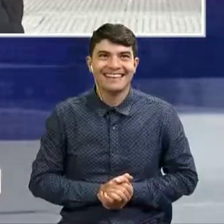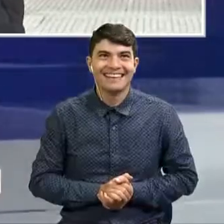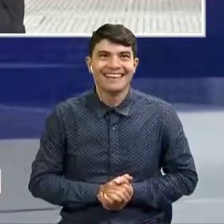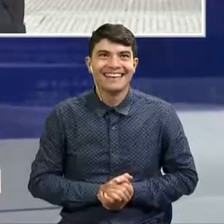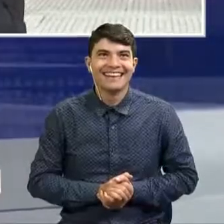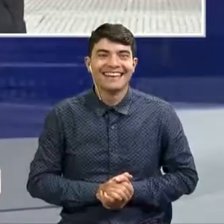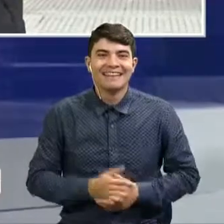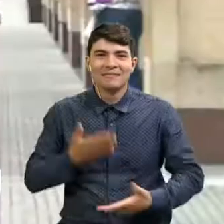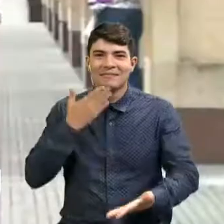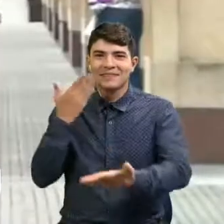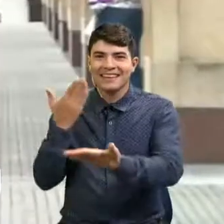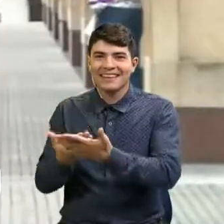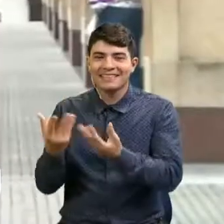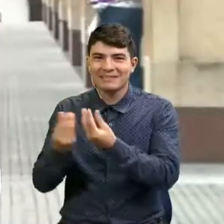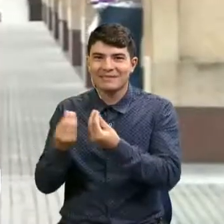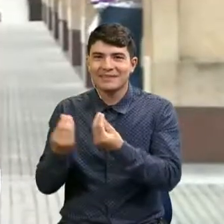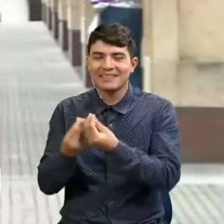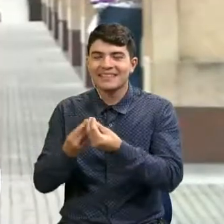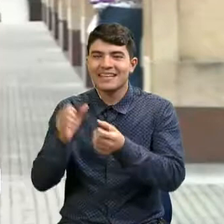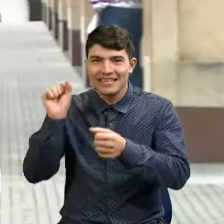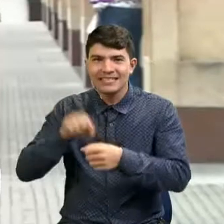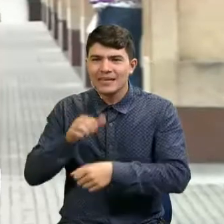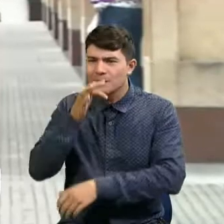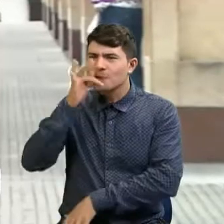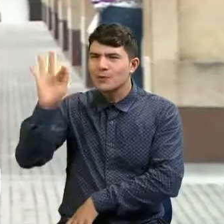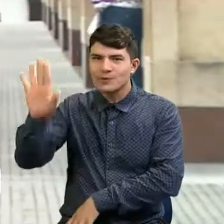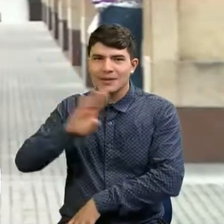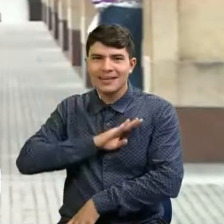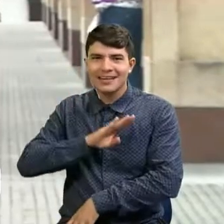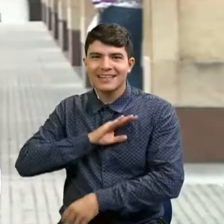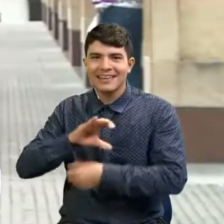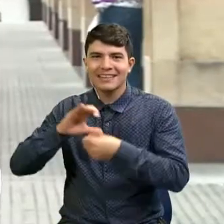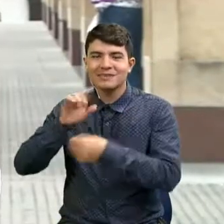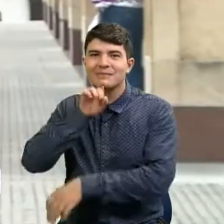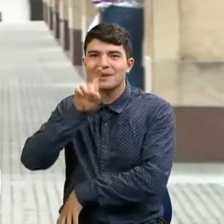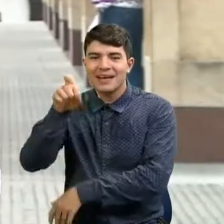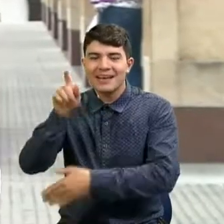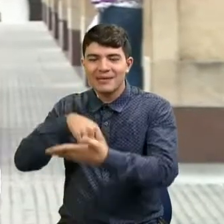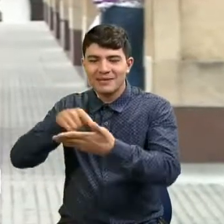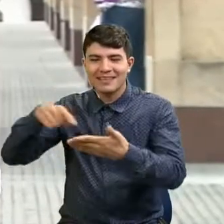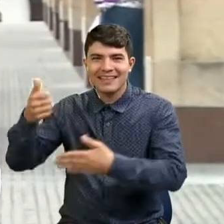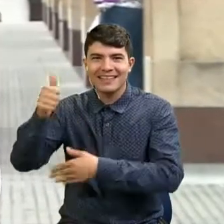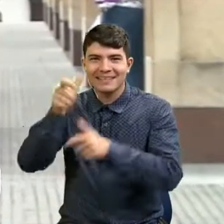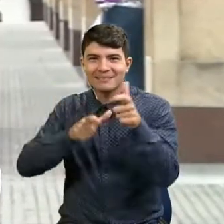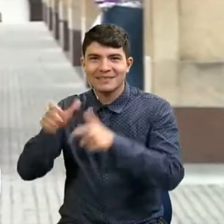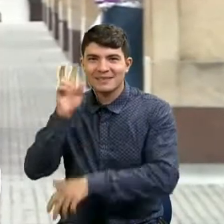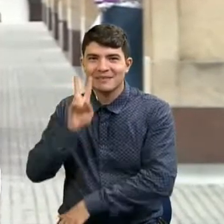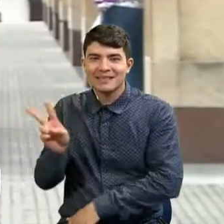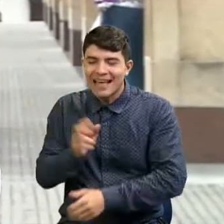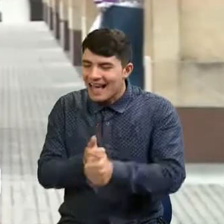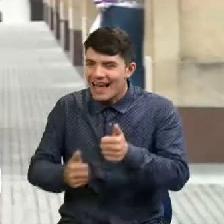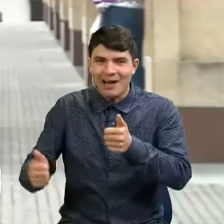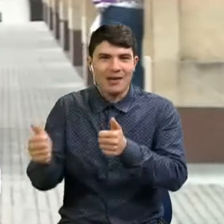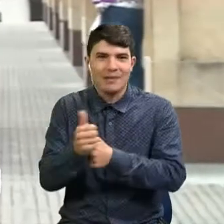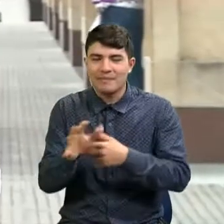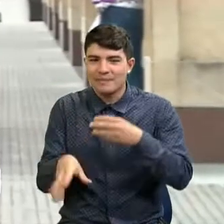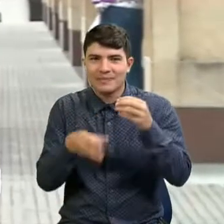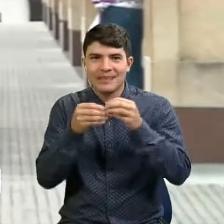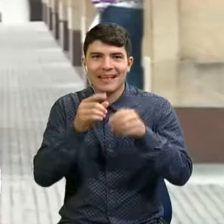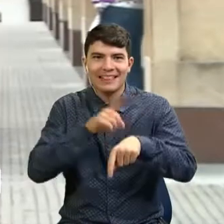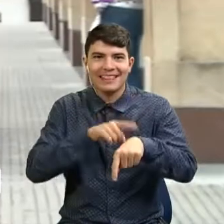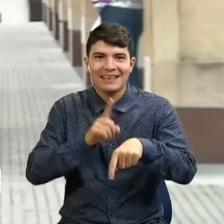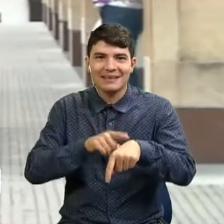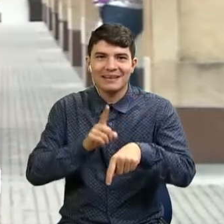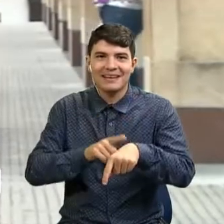gracias compañeros en el estudio pues la promesa del alcalde de contratar 10 venezolanos aumenta con el paso del tiempo